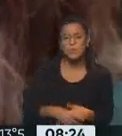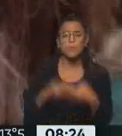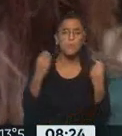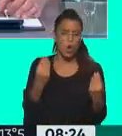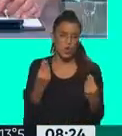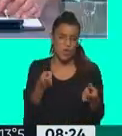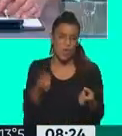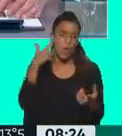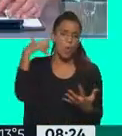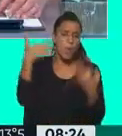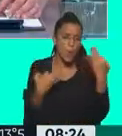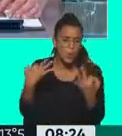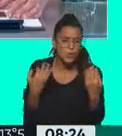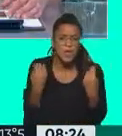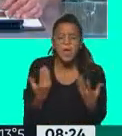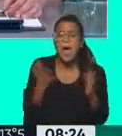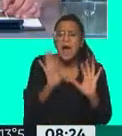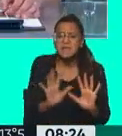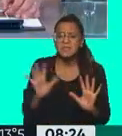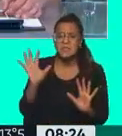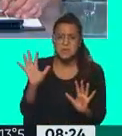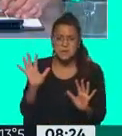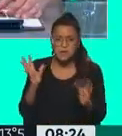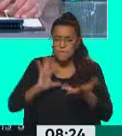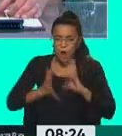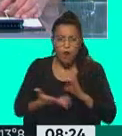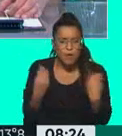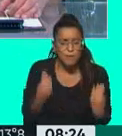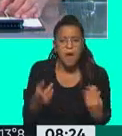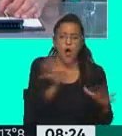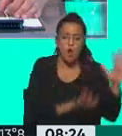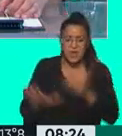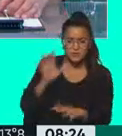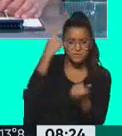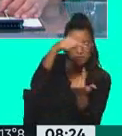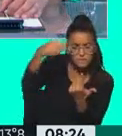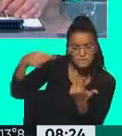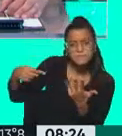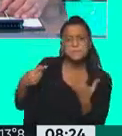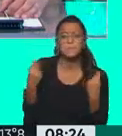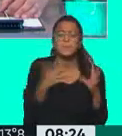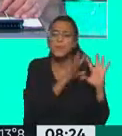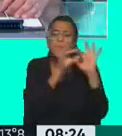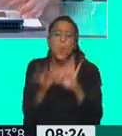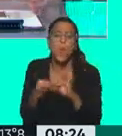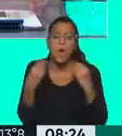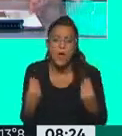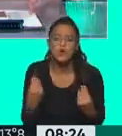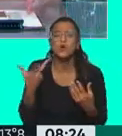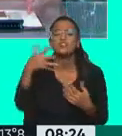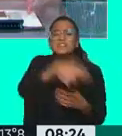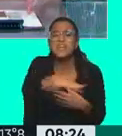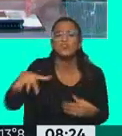llega la justicia esta posición puntualmente son distintas organizaciones vinculadas con qué